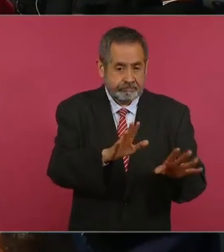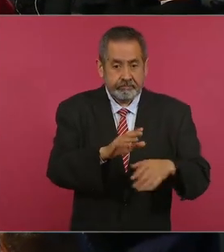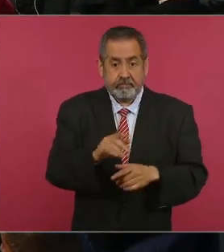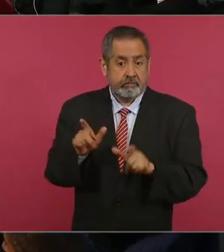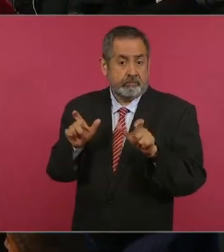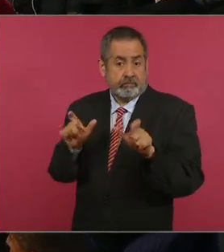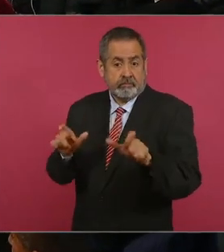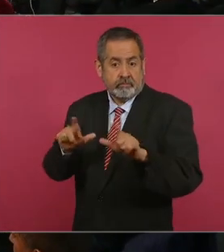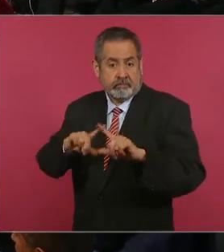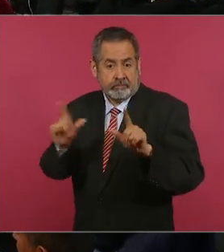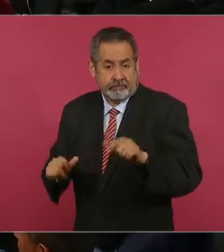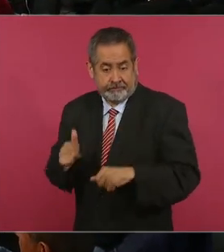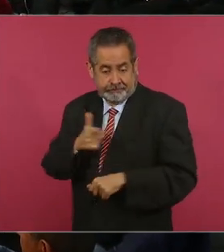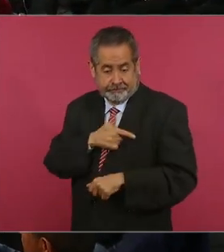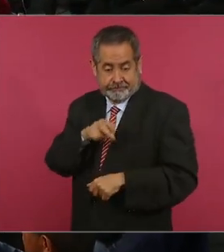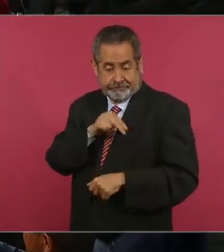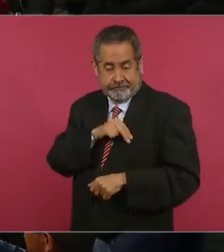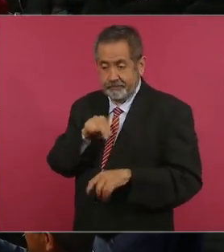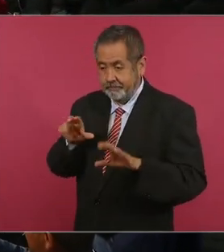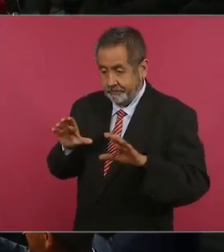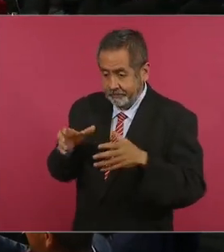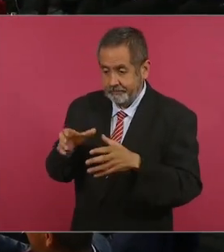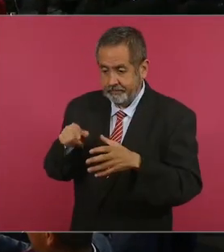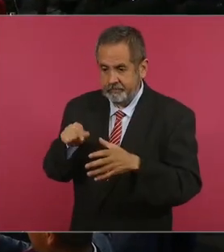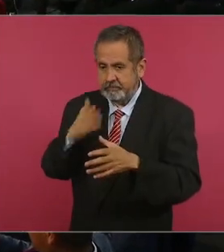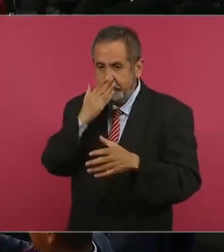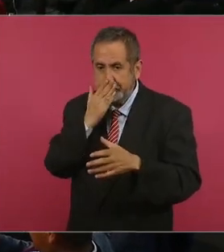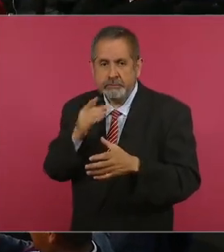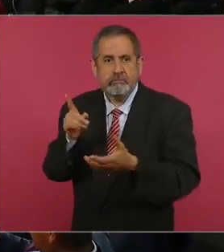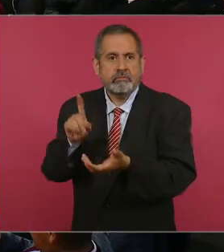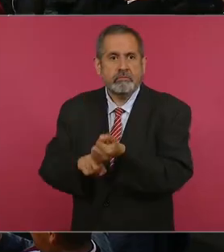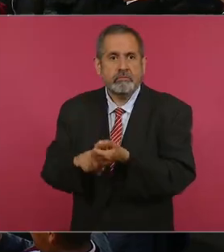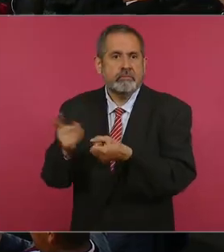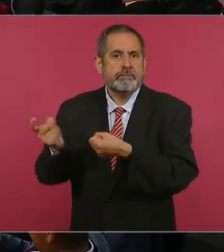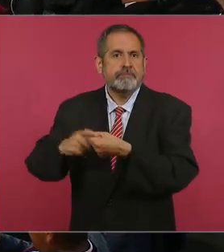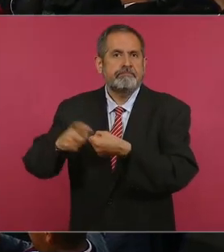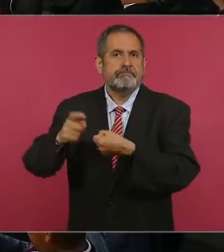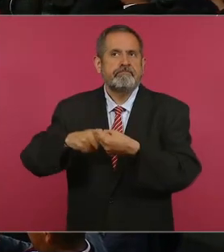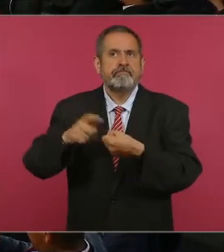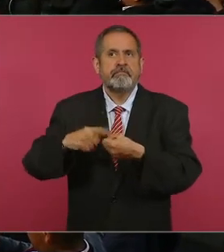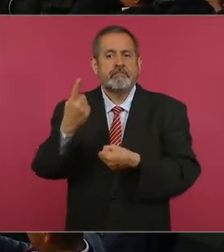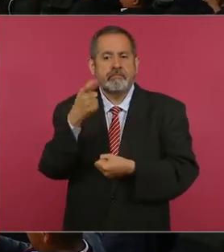nos ha costado tanto levantar, que tiene ya 120 mil elementos